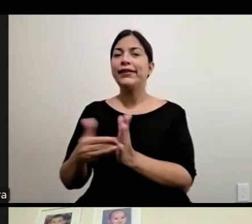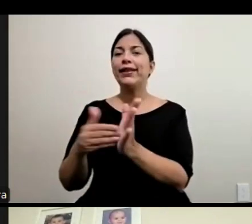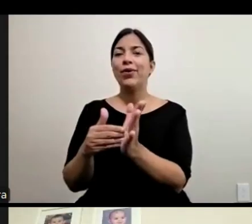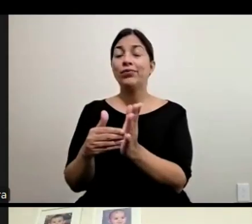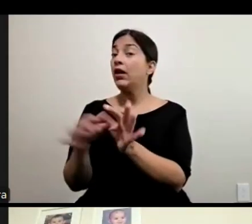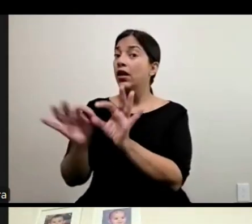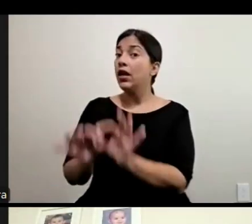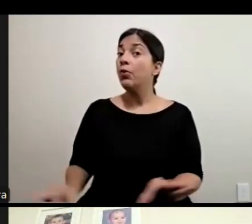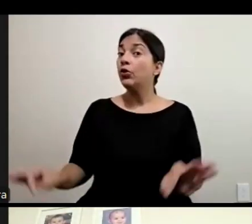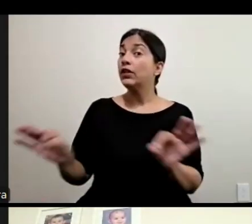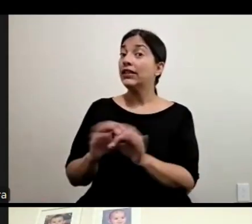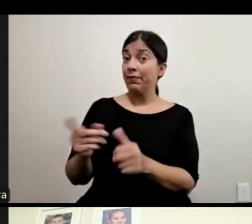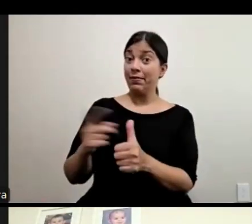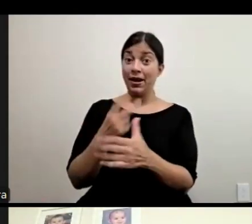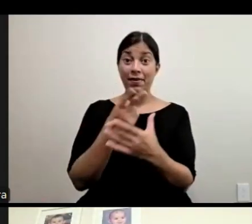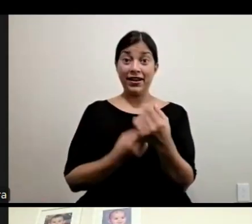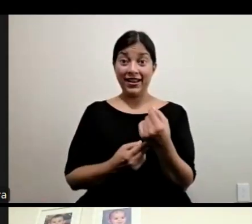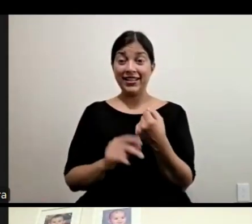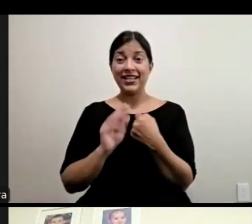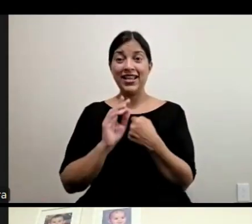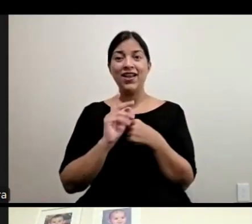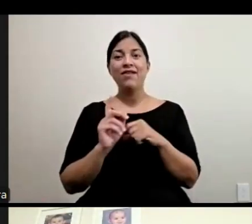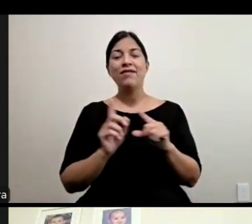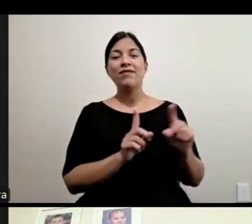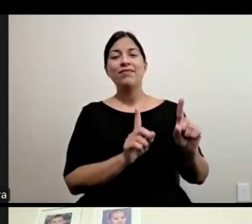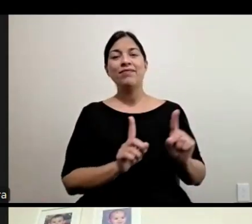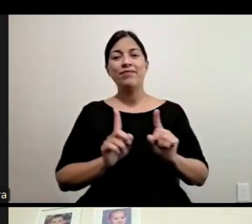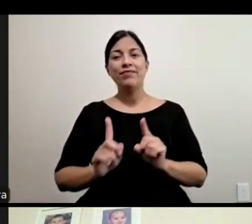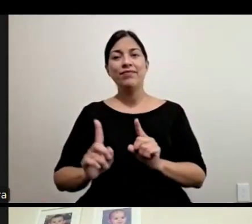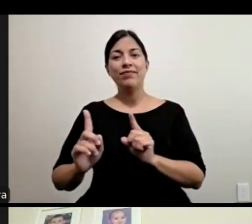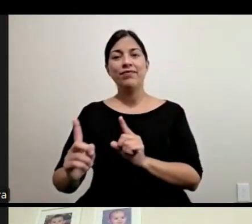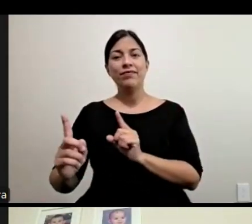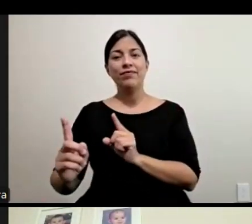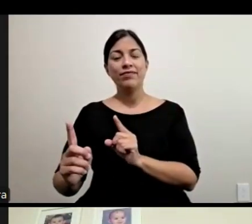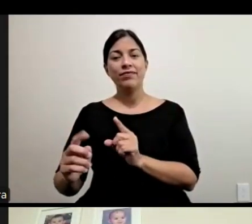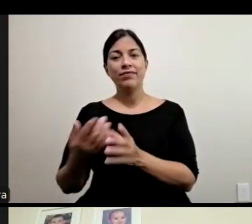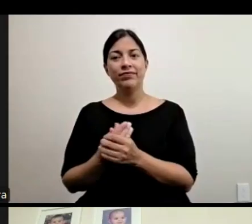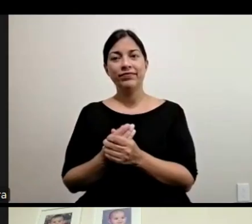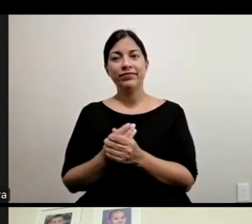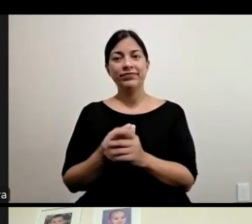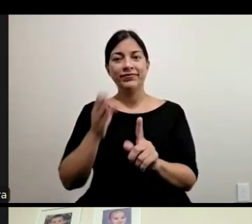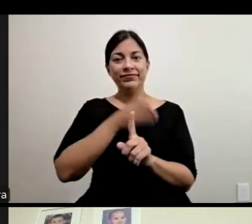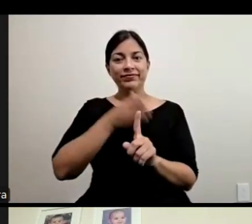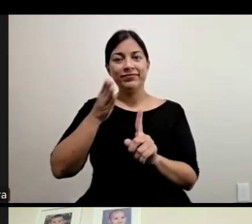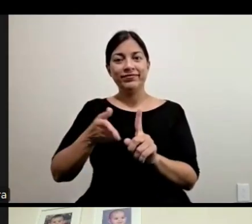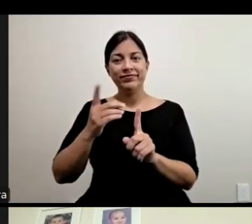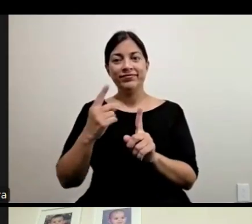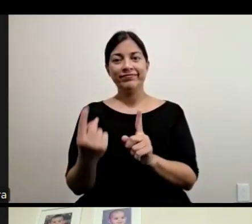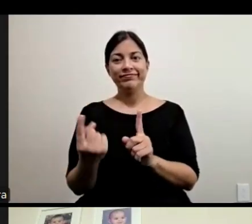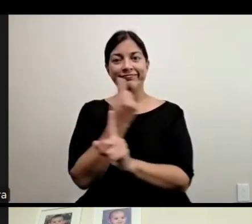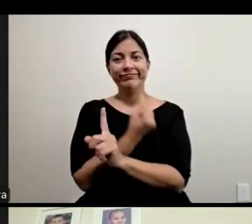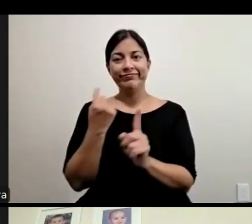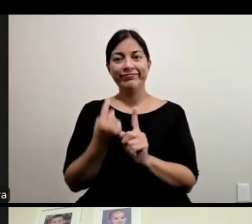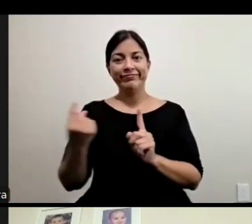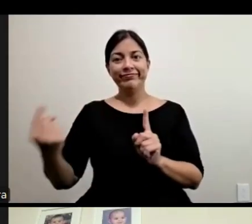la primera pareja va moviéndose en las hileras o en las columnas hasta llegar atrás, y todas las